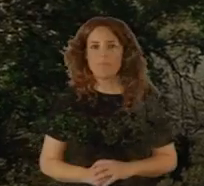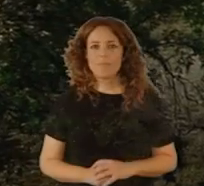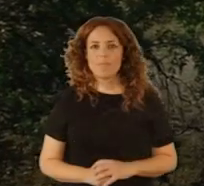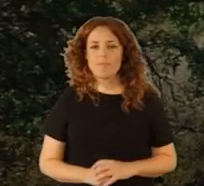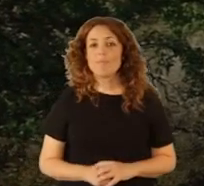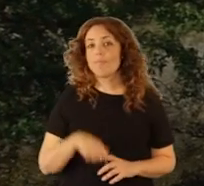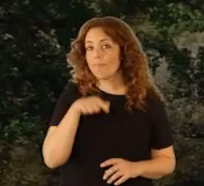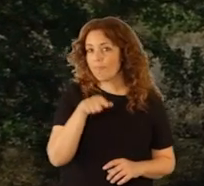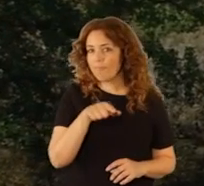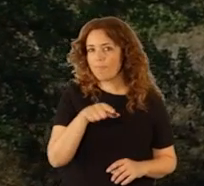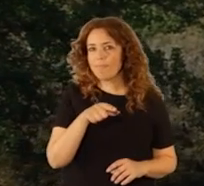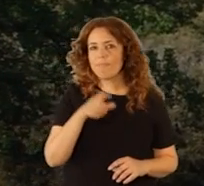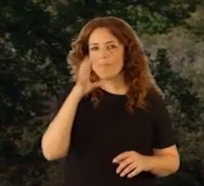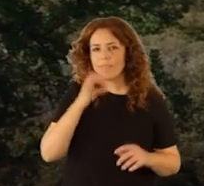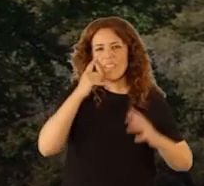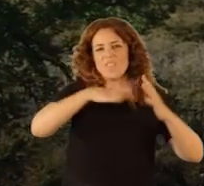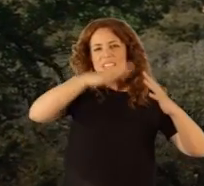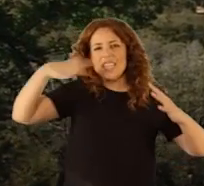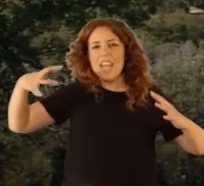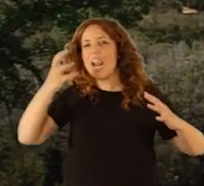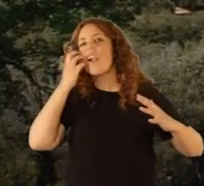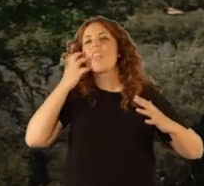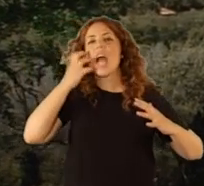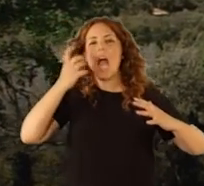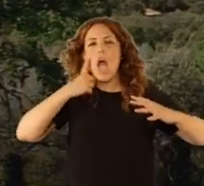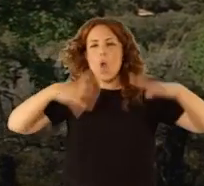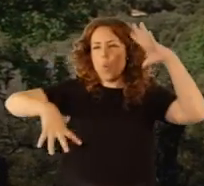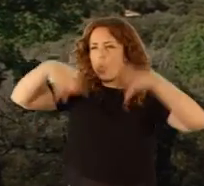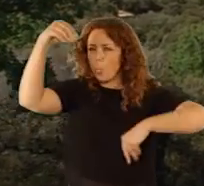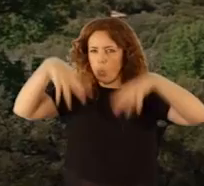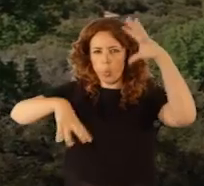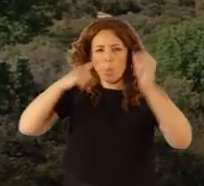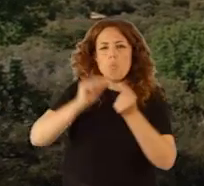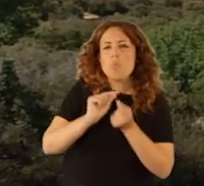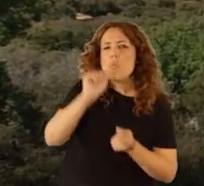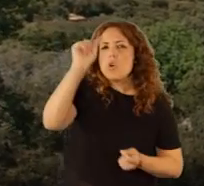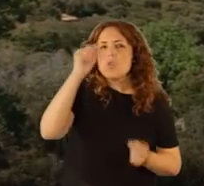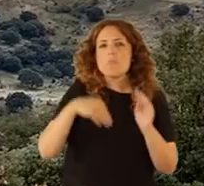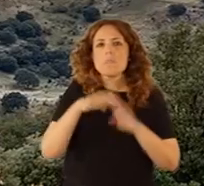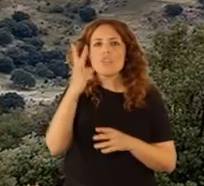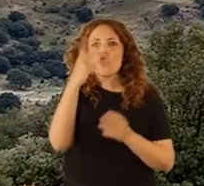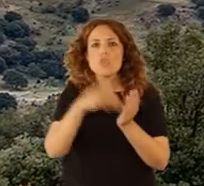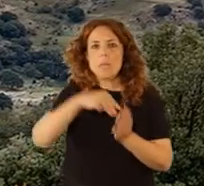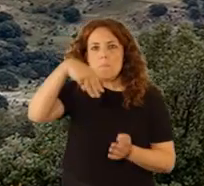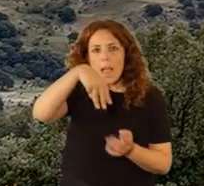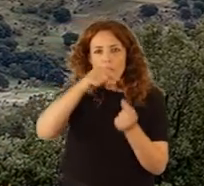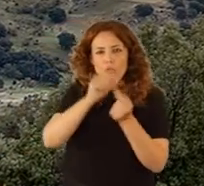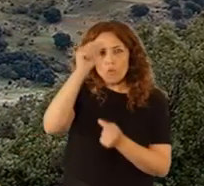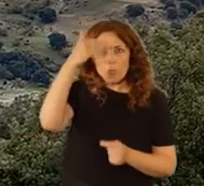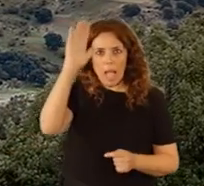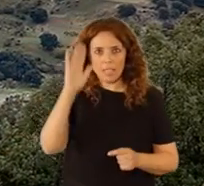mundo junto a ellos de ja gigantes hasta más de 2000